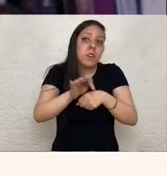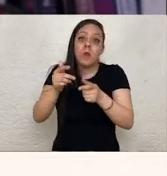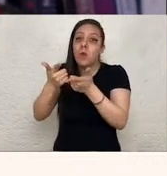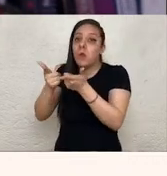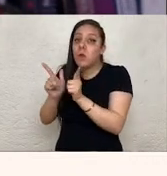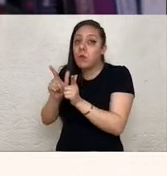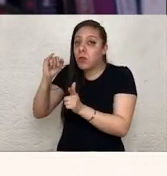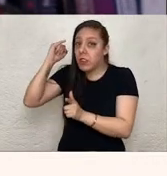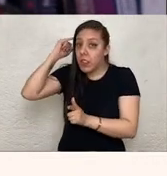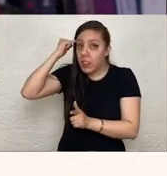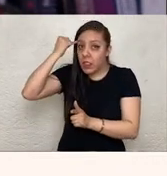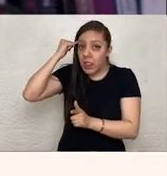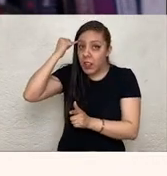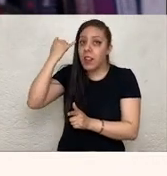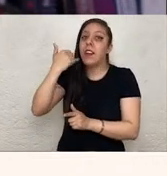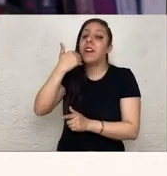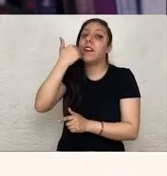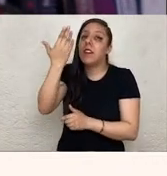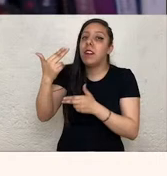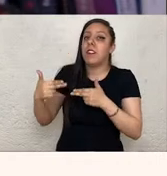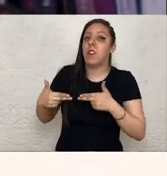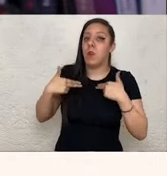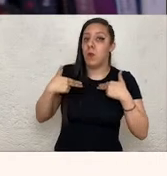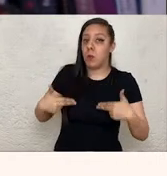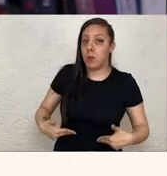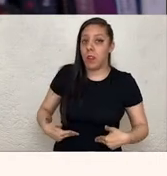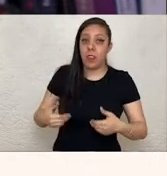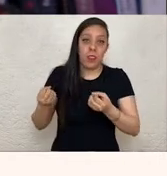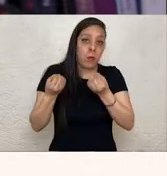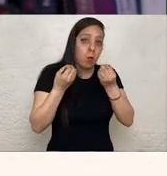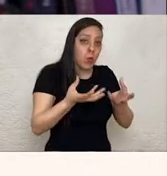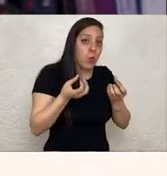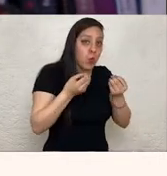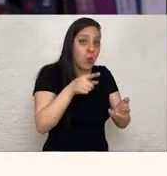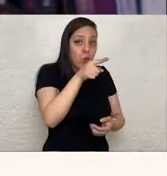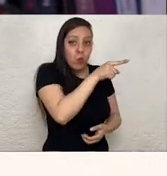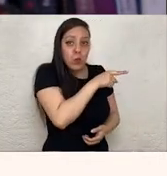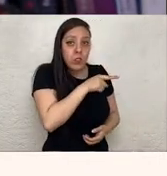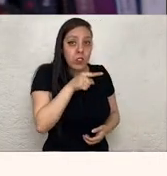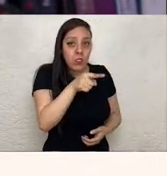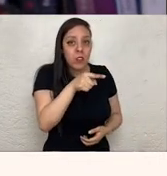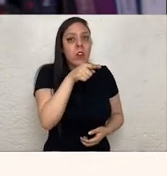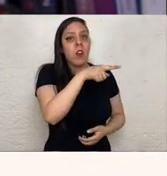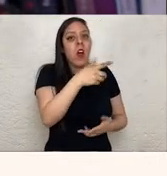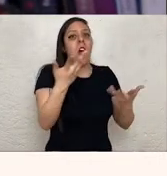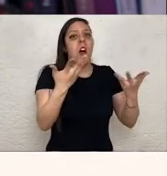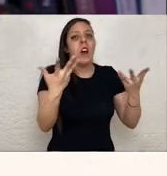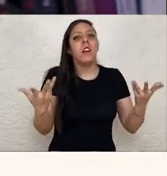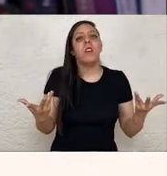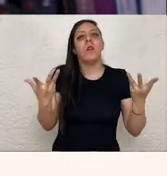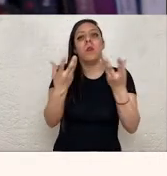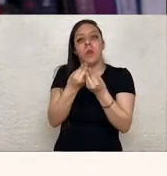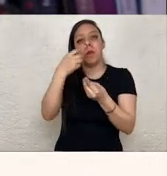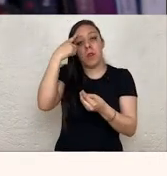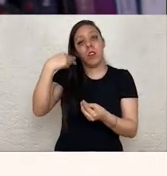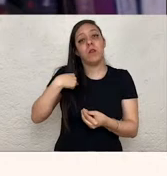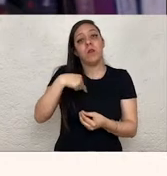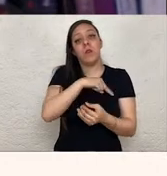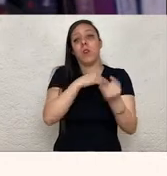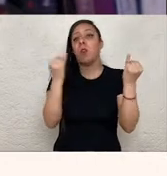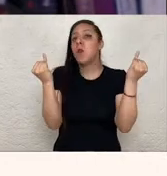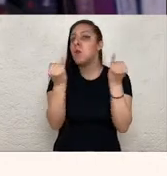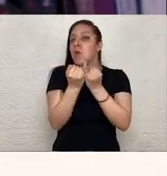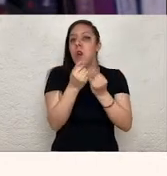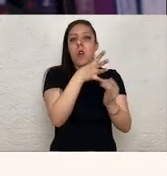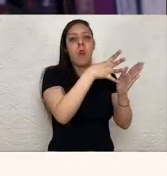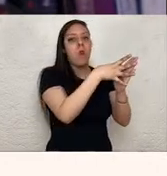indígenas buscaban humanizar a eso otro que llegó a sus tierras, ¿sí? Hacerlos una variedad más de